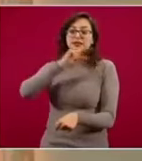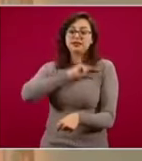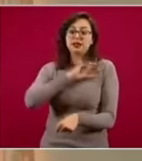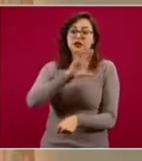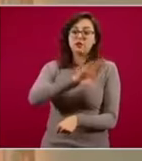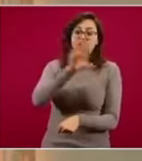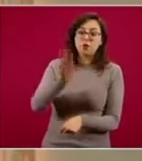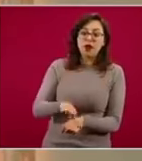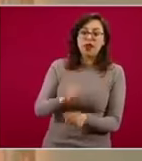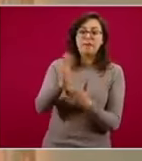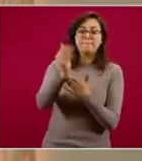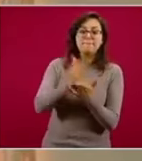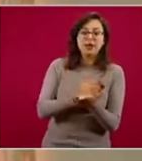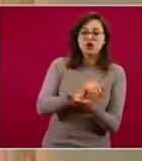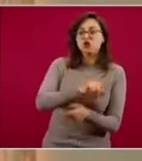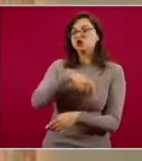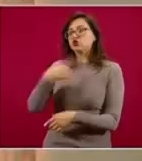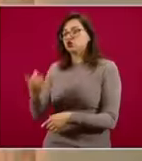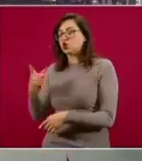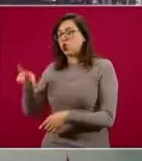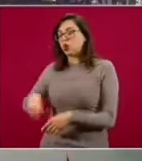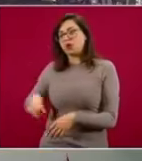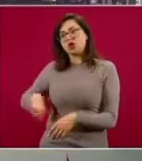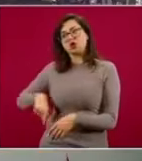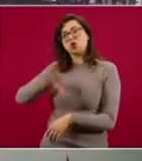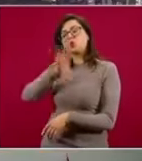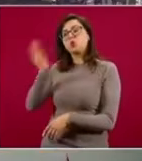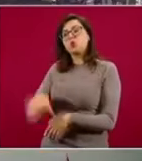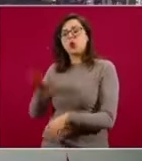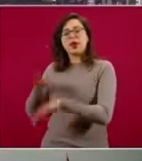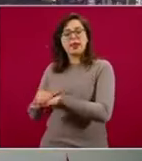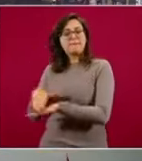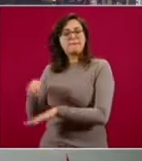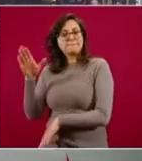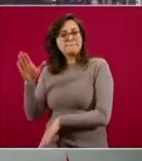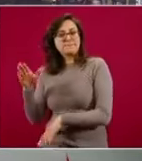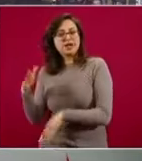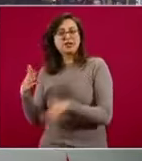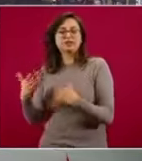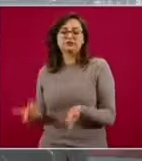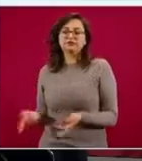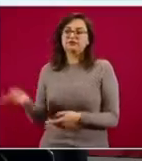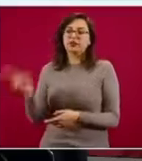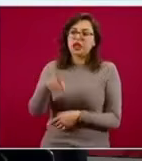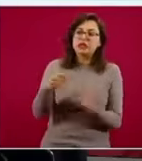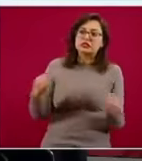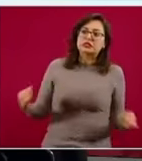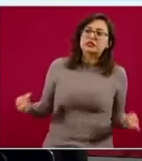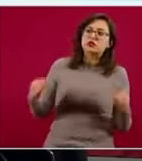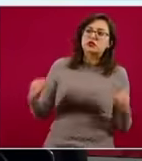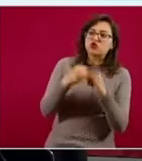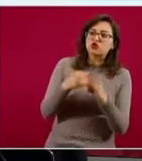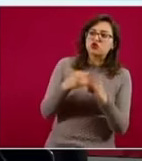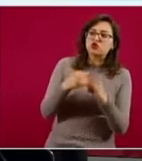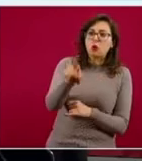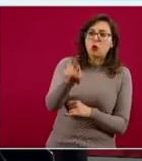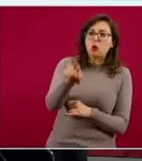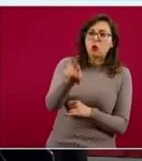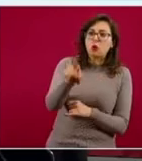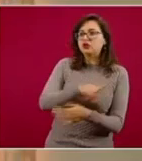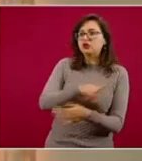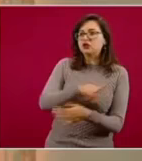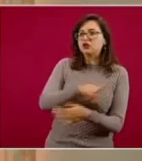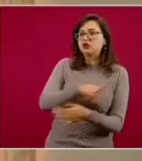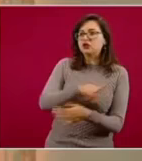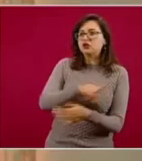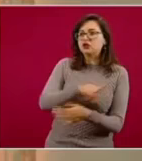hospitales públicos, o la letalidad en una institución es más grande que en otra. Y se interpreta